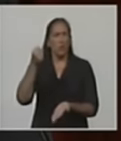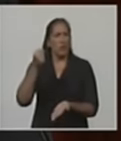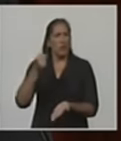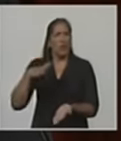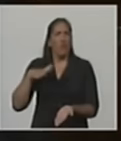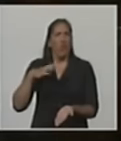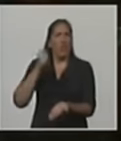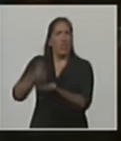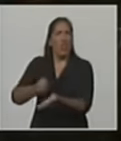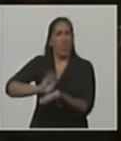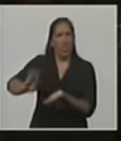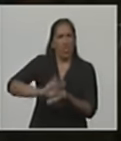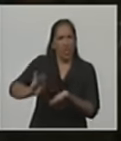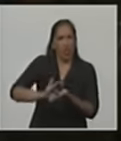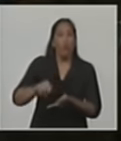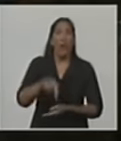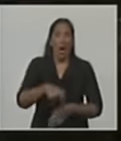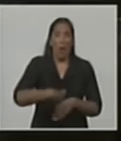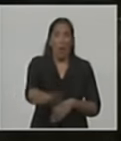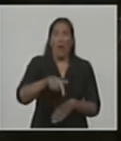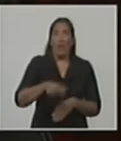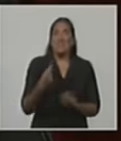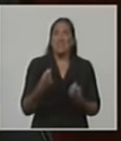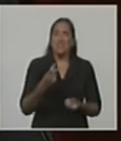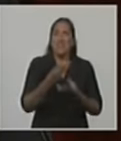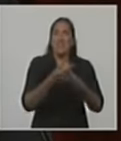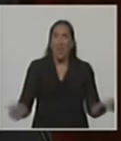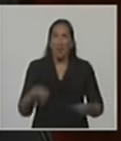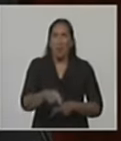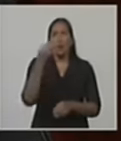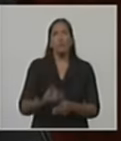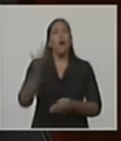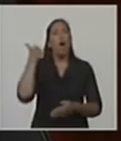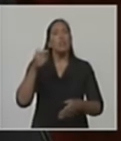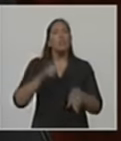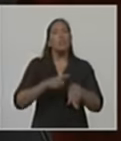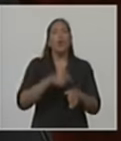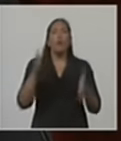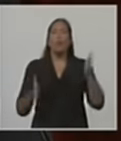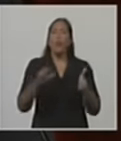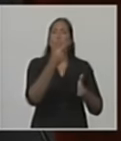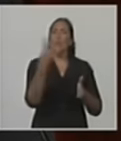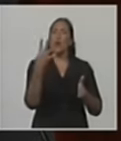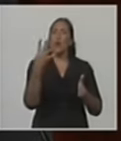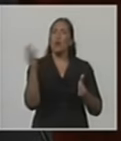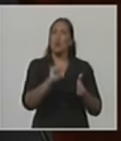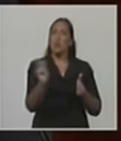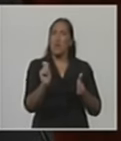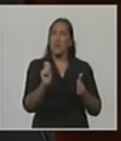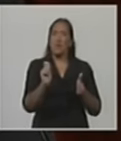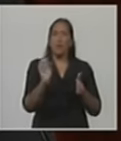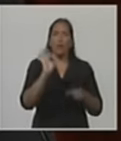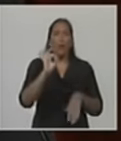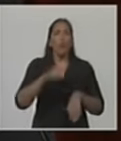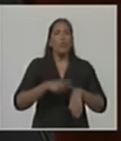terminar estas obras, que tienen 24 meses de plazo de ejecución promedio, llevaría más de 123.000